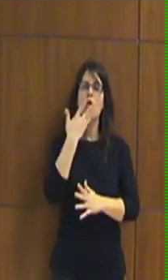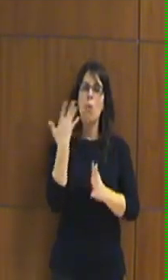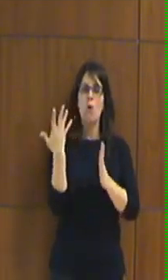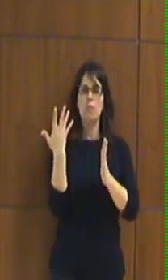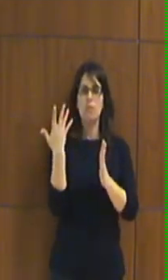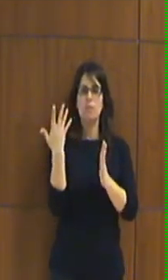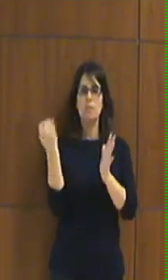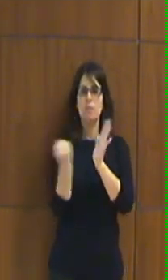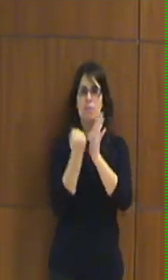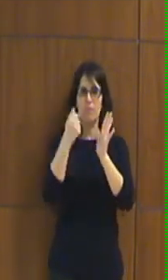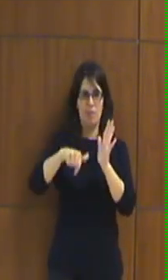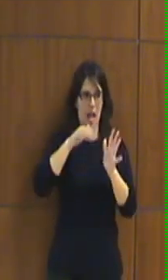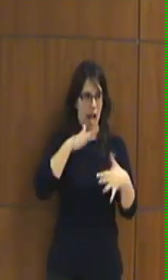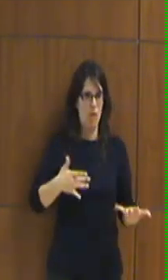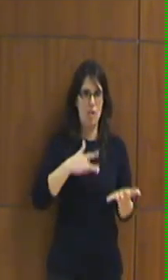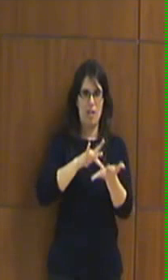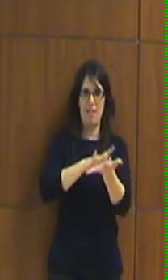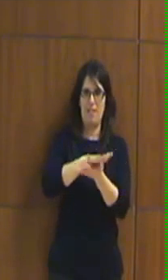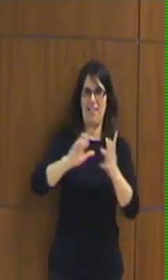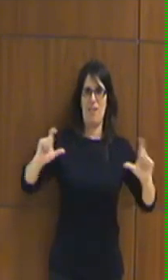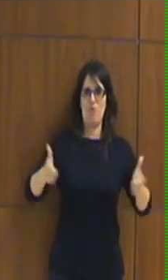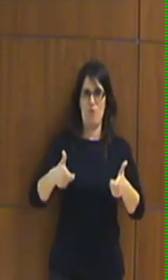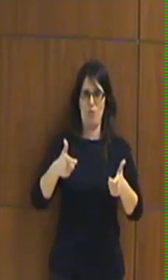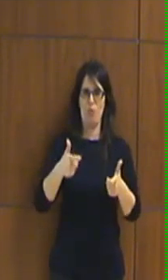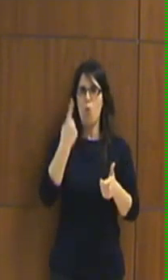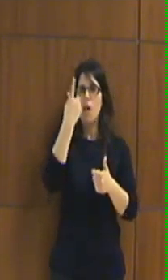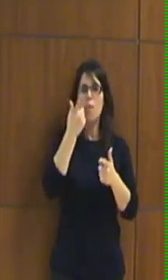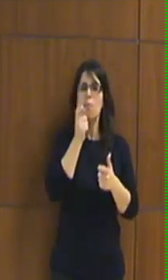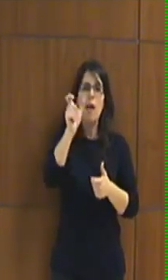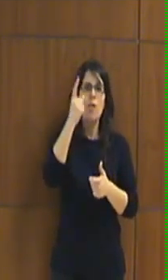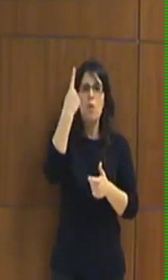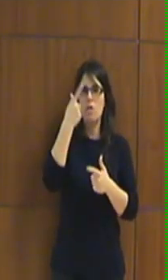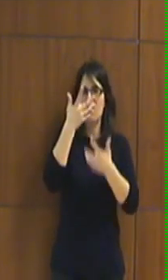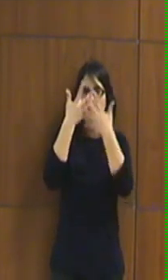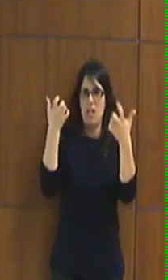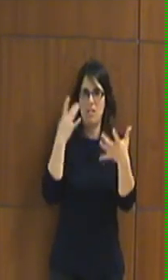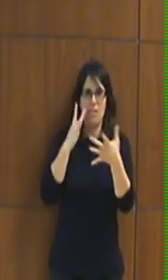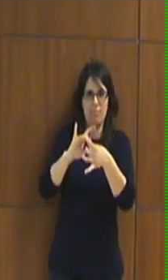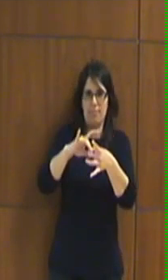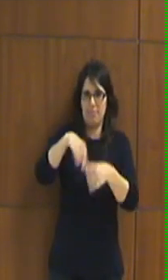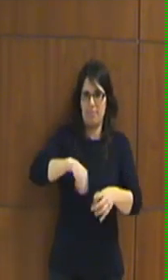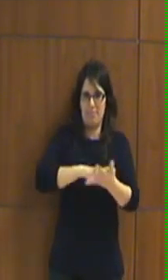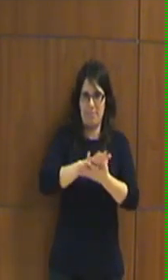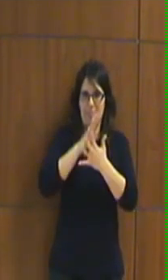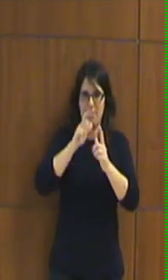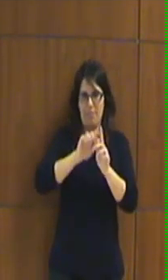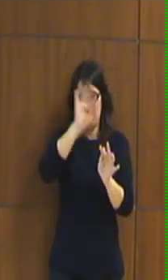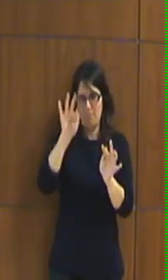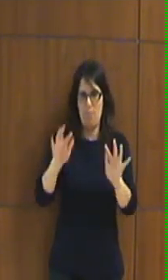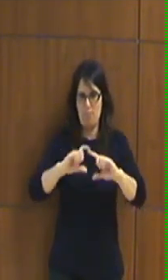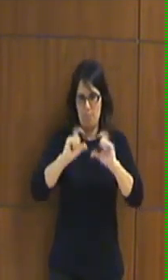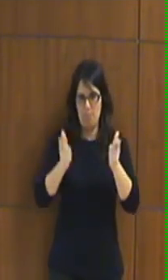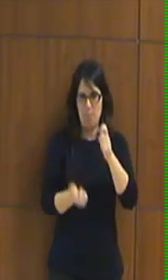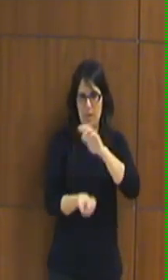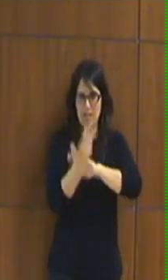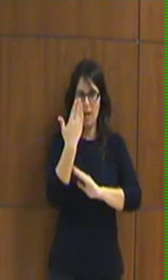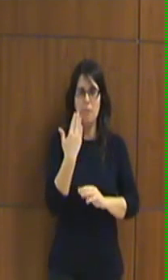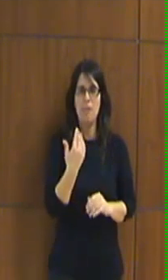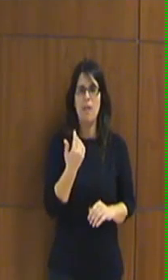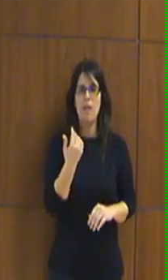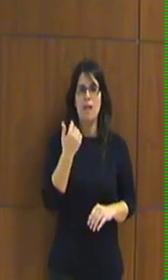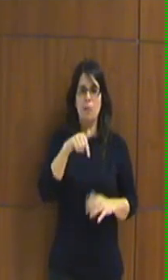Es decir, hemos hablado, pensar de múltiples temas, del tema, os recuerdo,